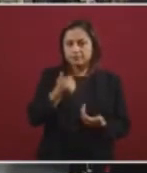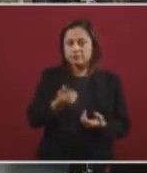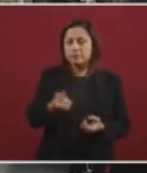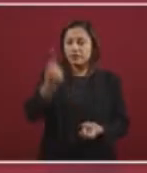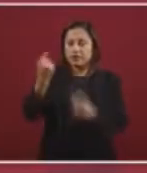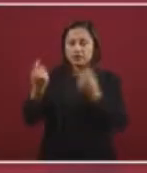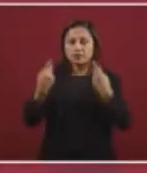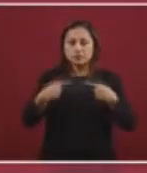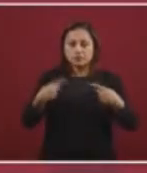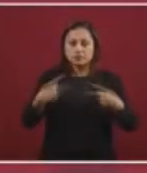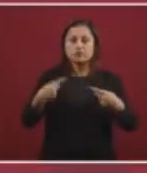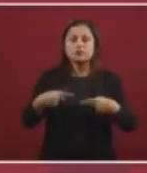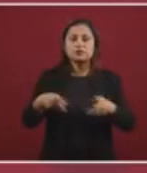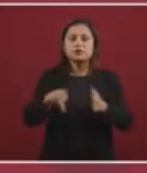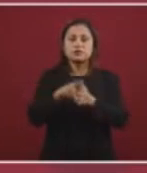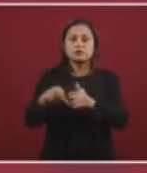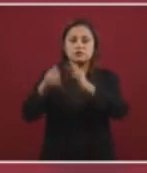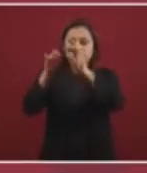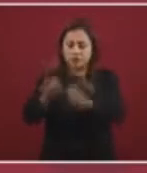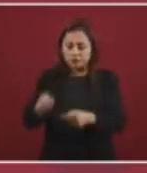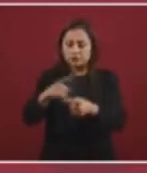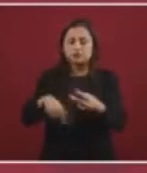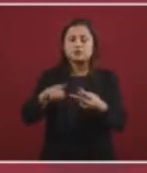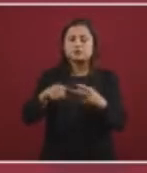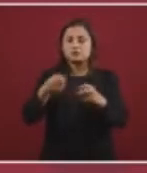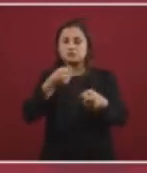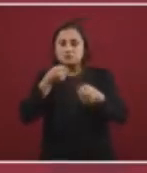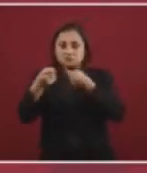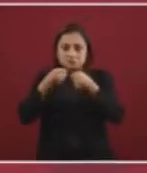Columnistas, conductores de radio, de televisión,